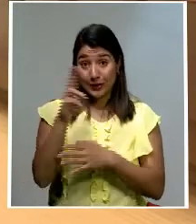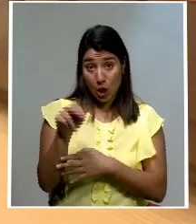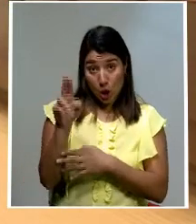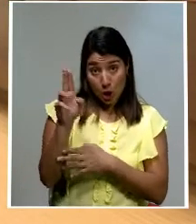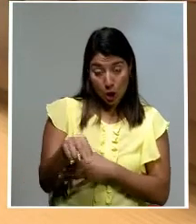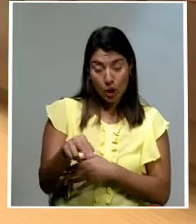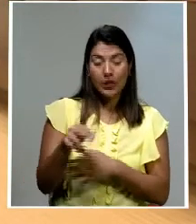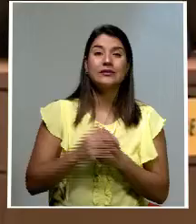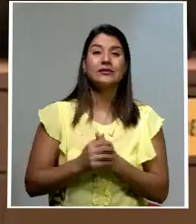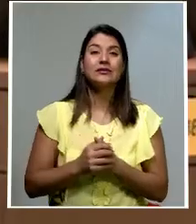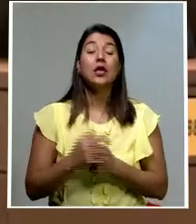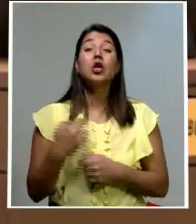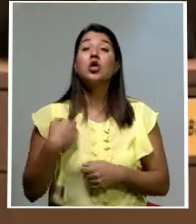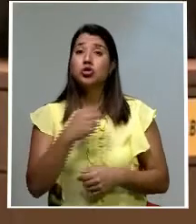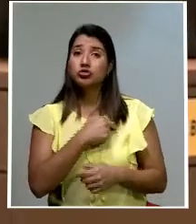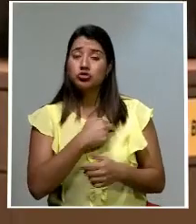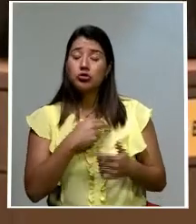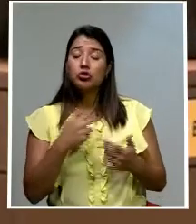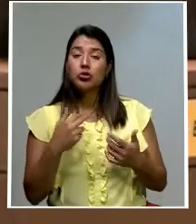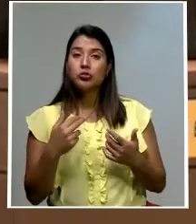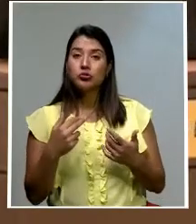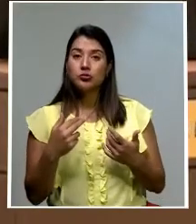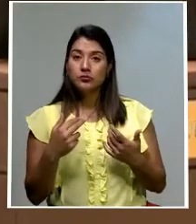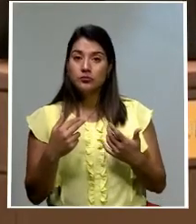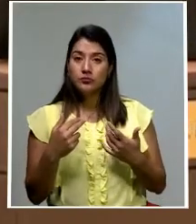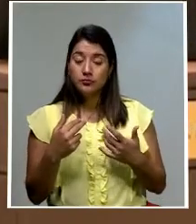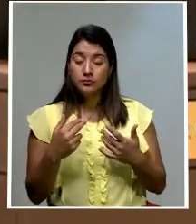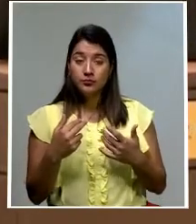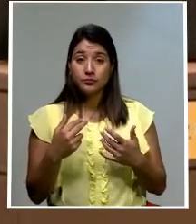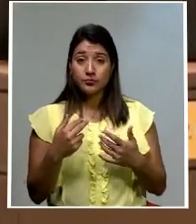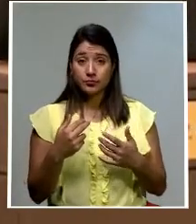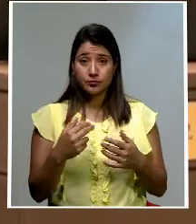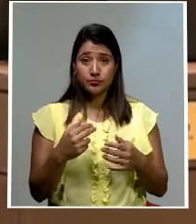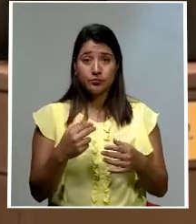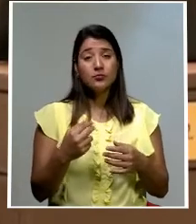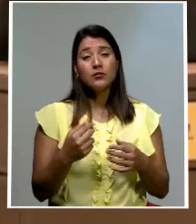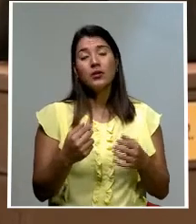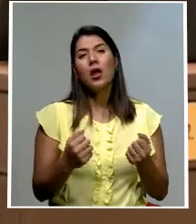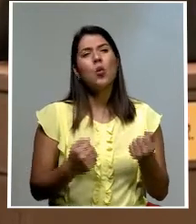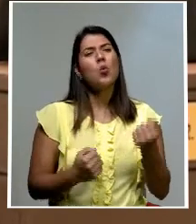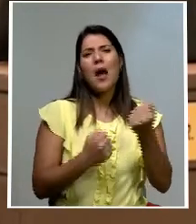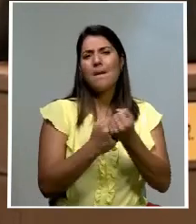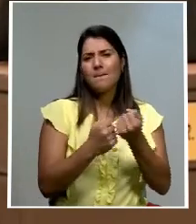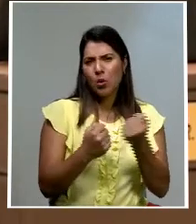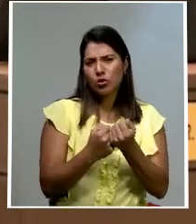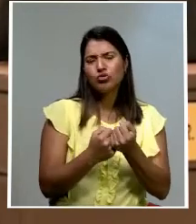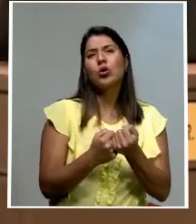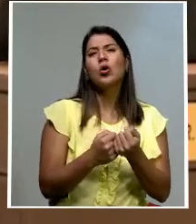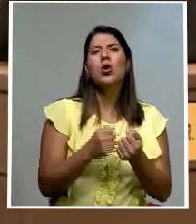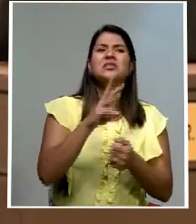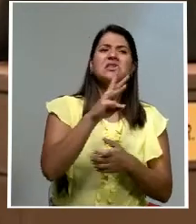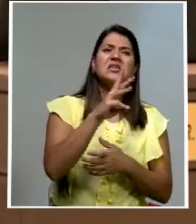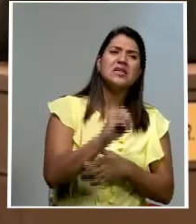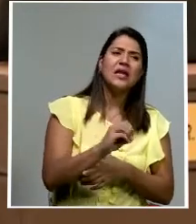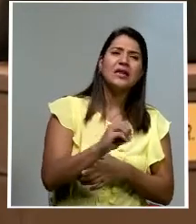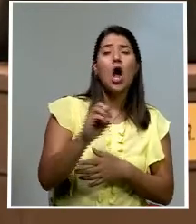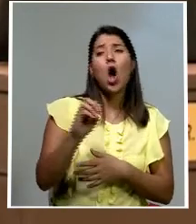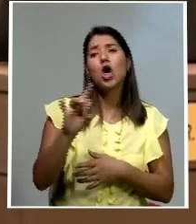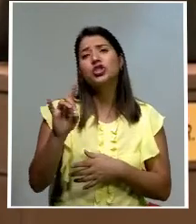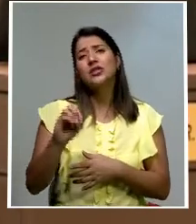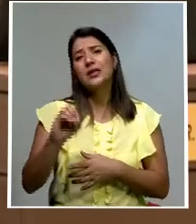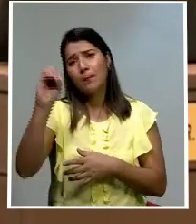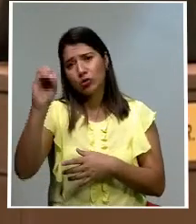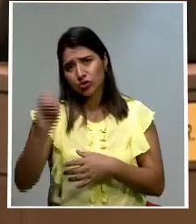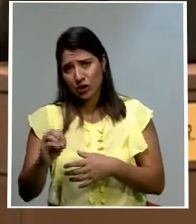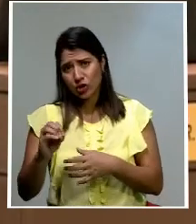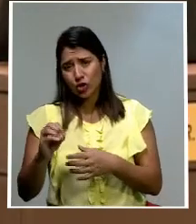Hemos estado con una variación en el respaldo que se va a dar por medio del aval entre el 60 y el 70%. Hemos